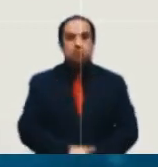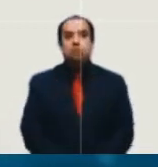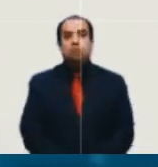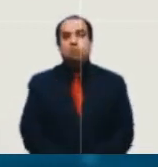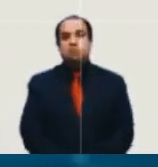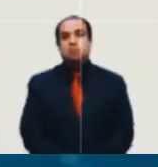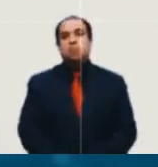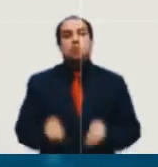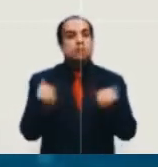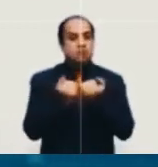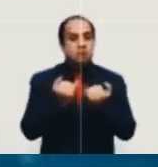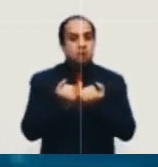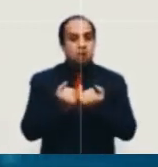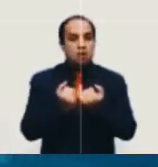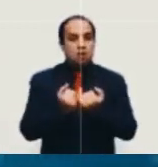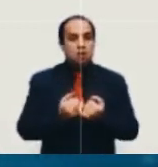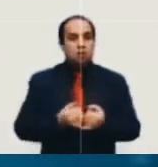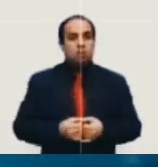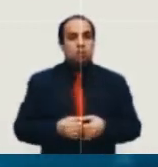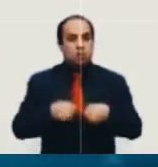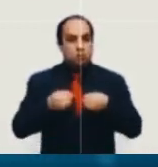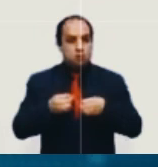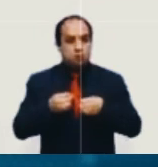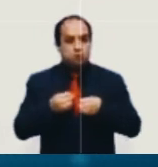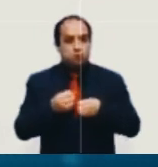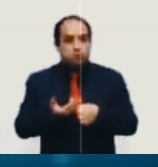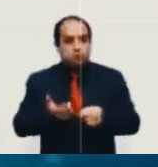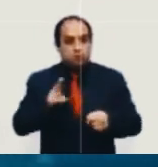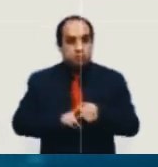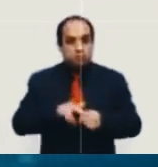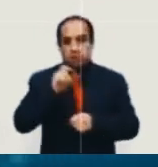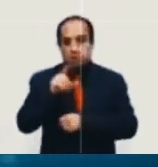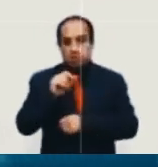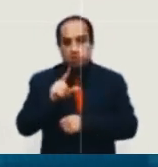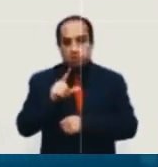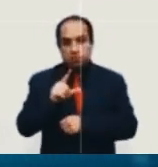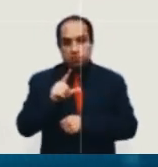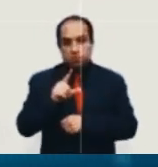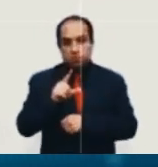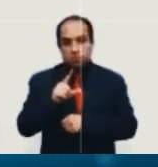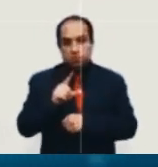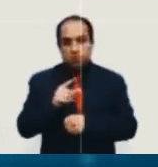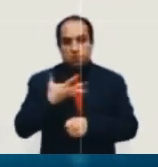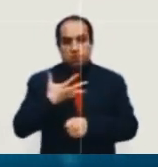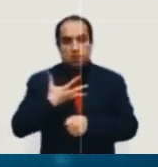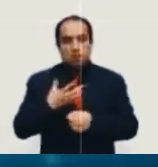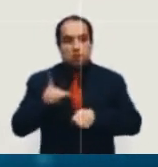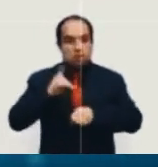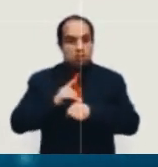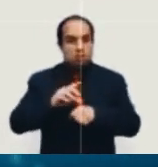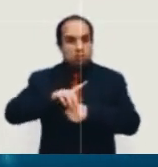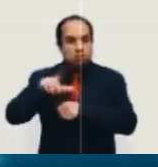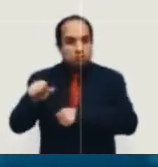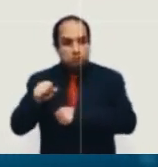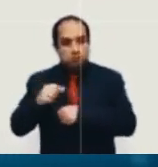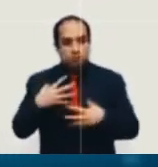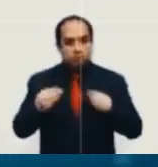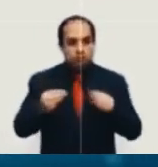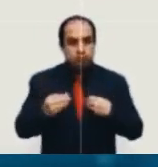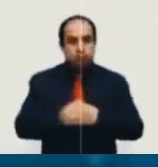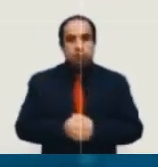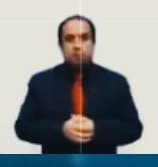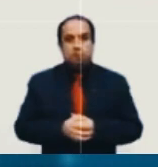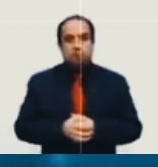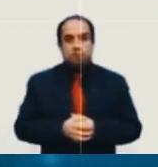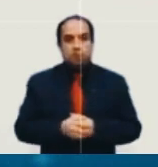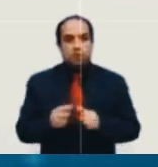De igual manera, en la ocupación hospitalaria, como esta también viene con días posteriores a los contagios, es decir, no se refleja inmediatamente,